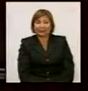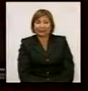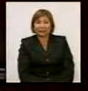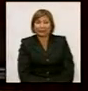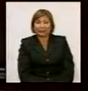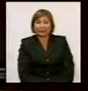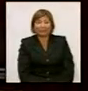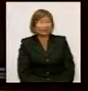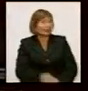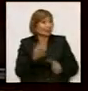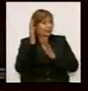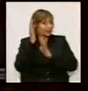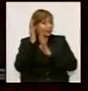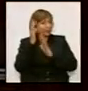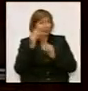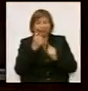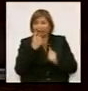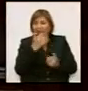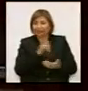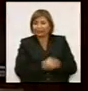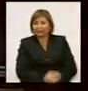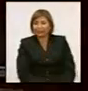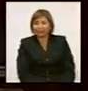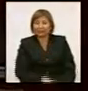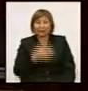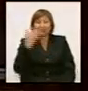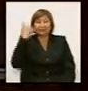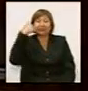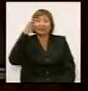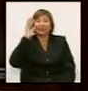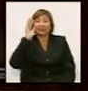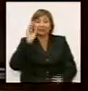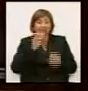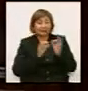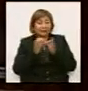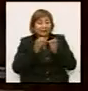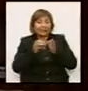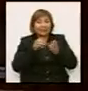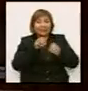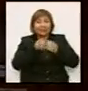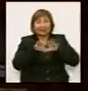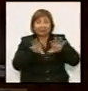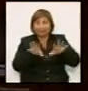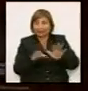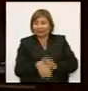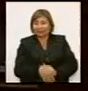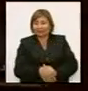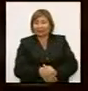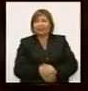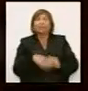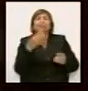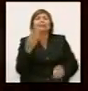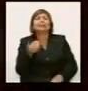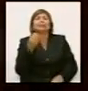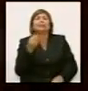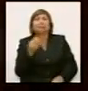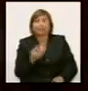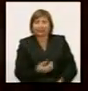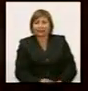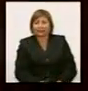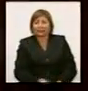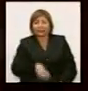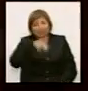Y su discurso fue el esclarecimiento de por qué